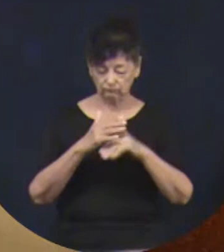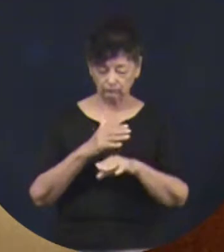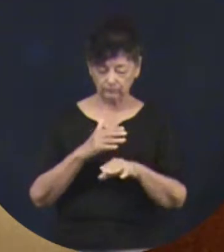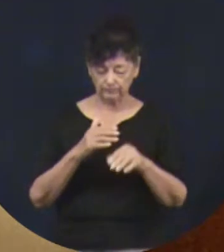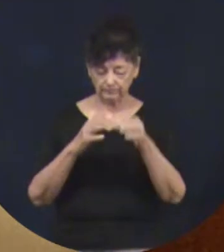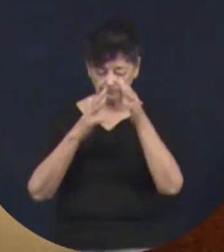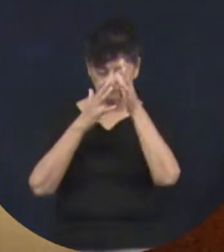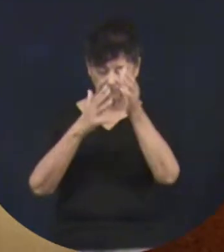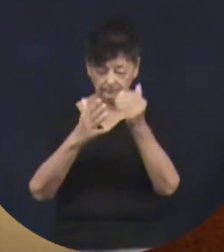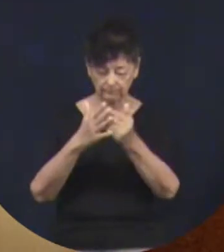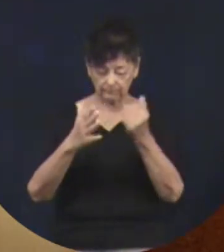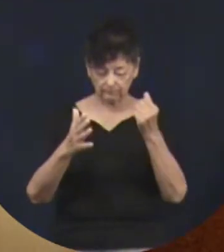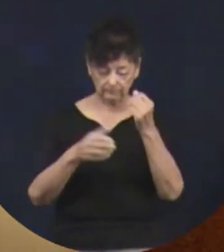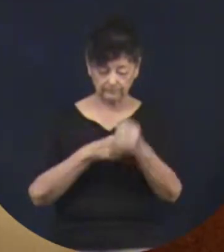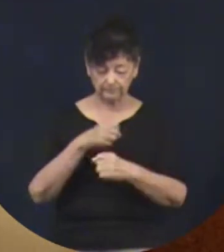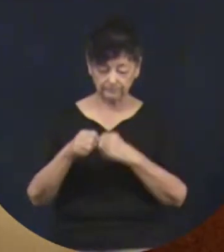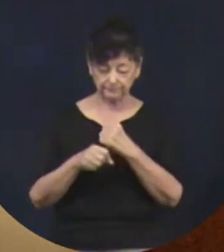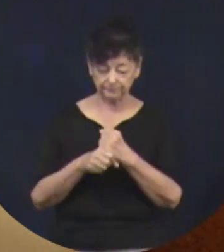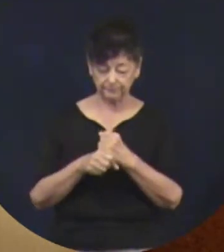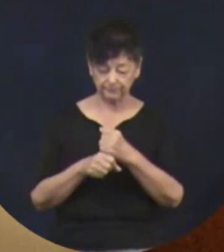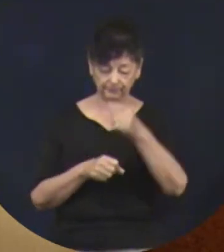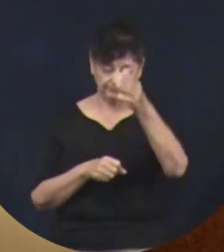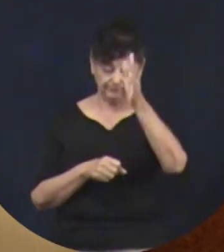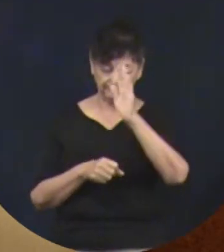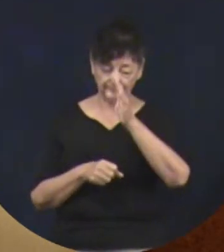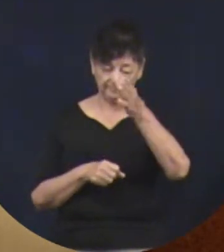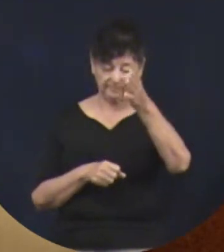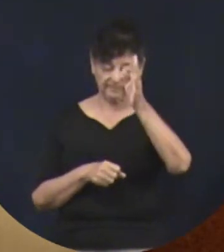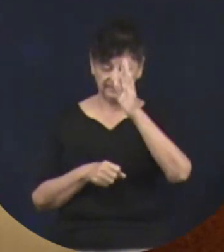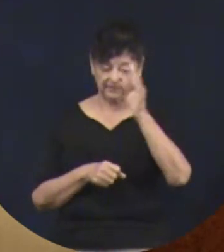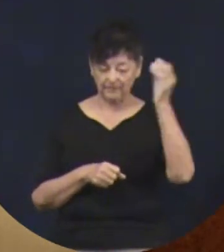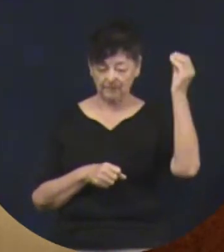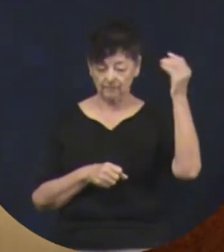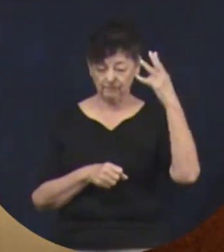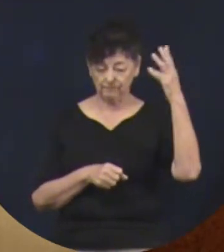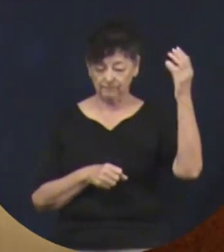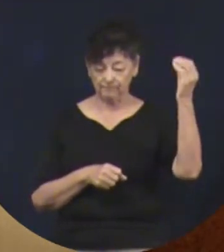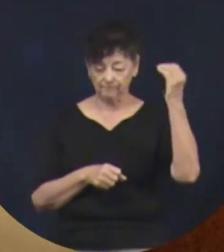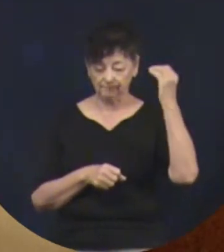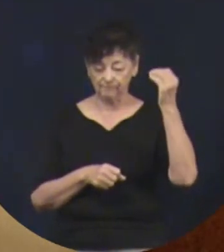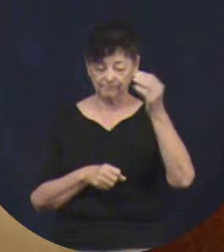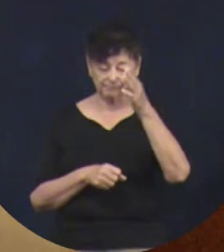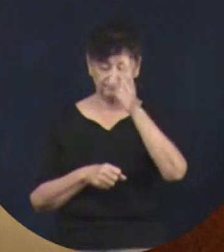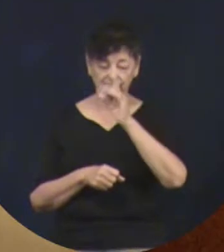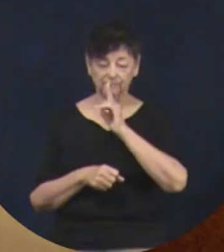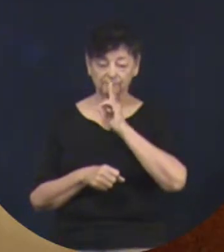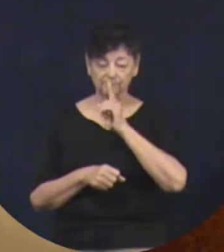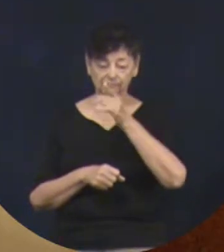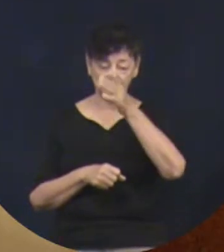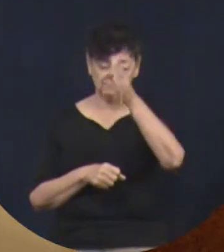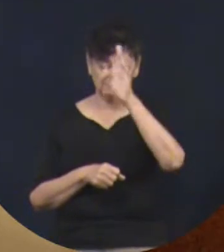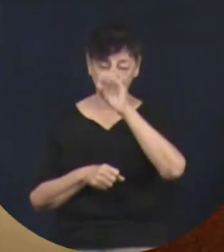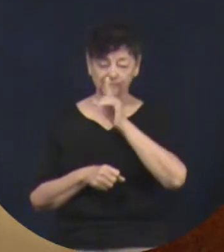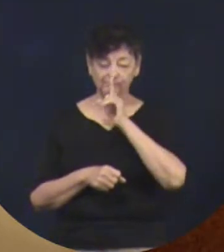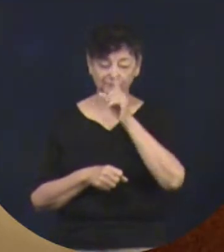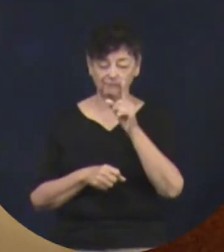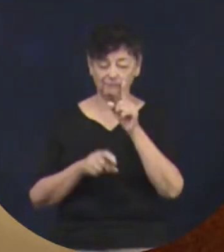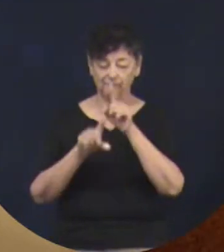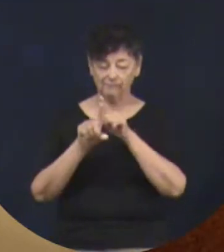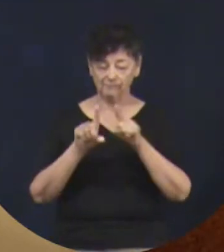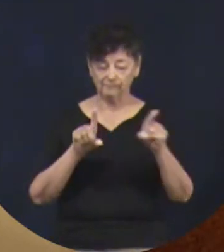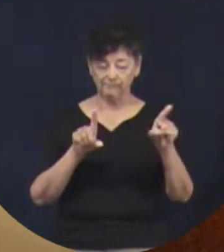Padre antes de todos los siglos, Dios de Dios, luz de luz, Dios verdadero de Dios